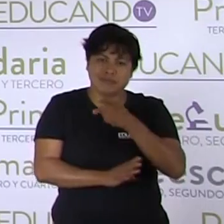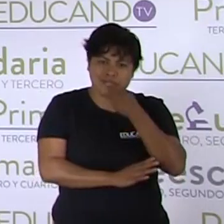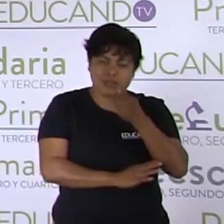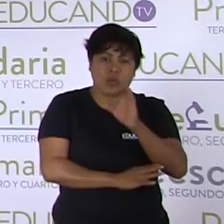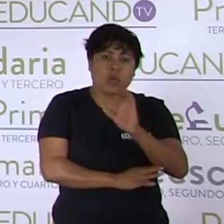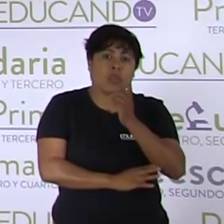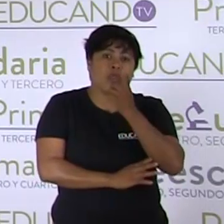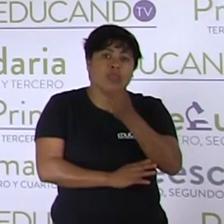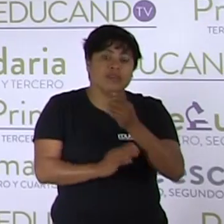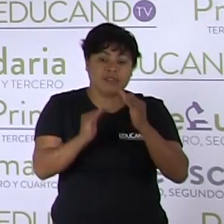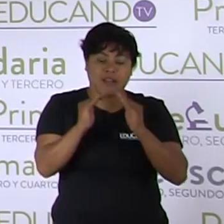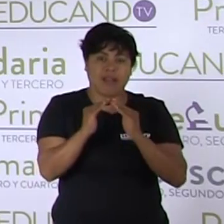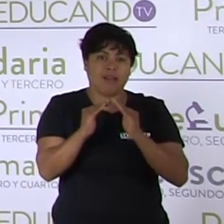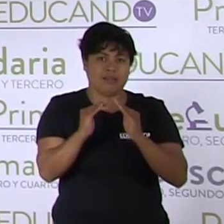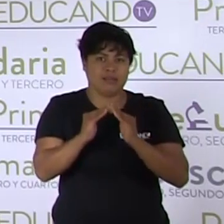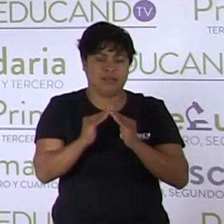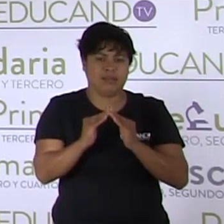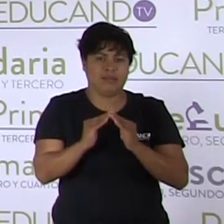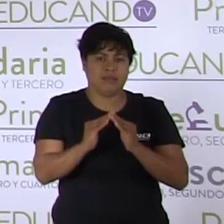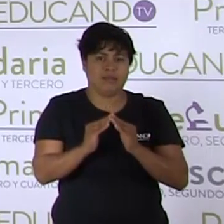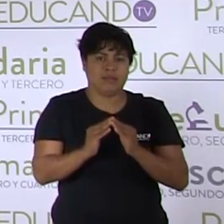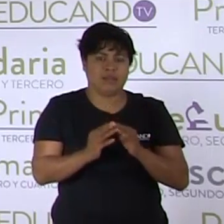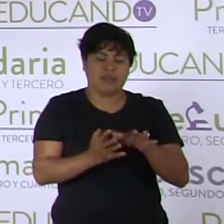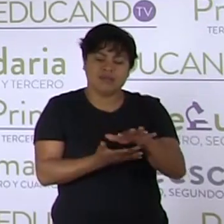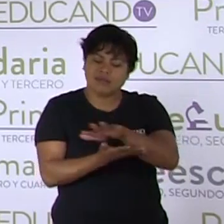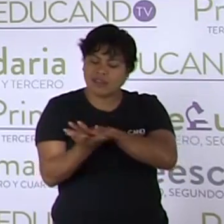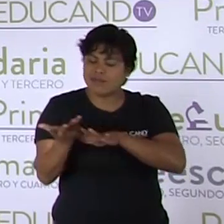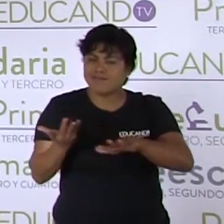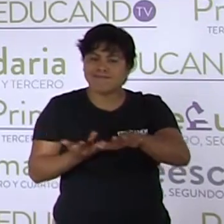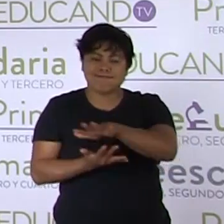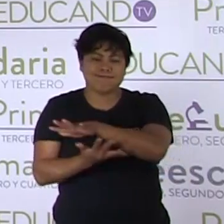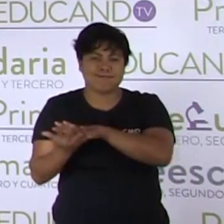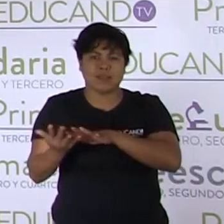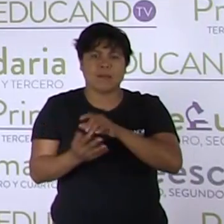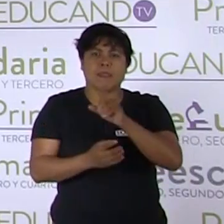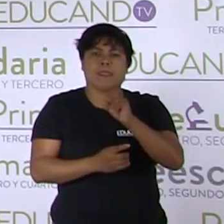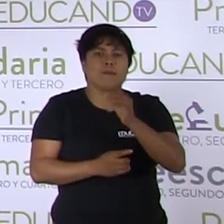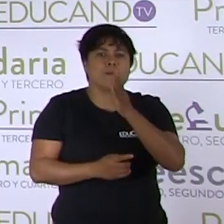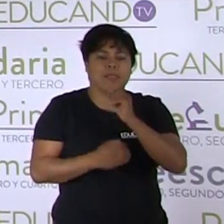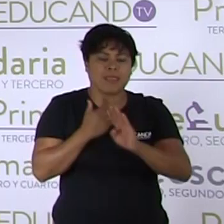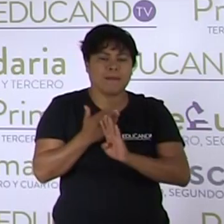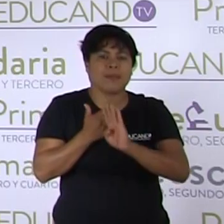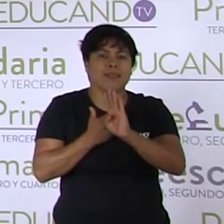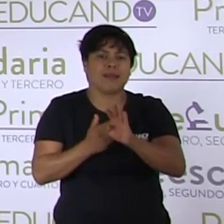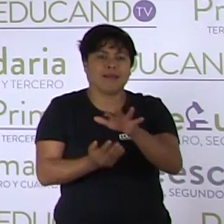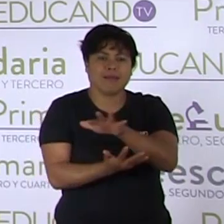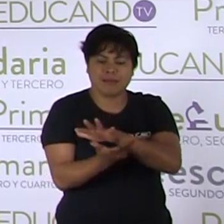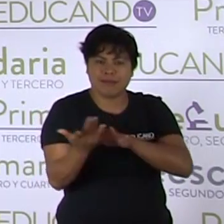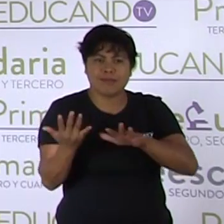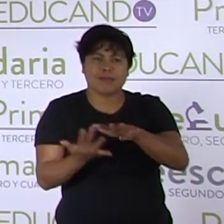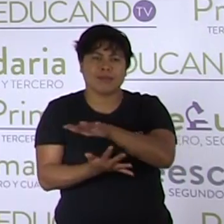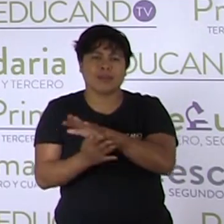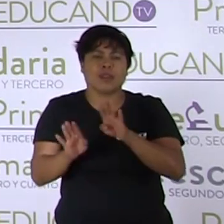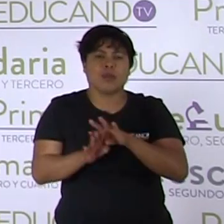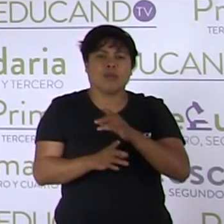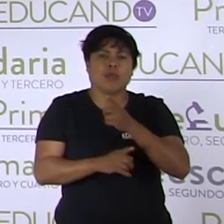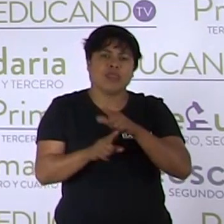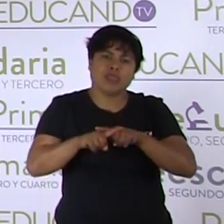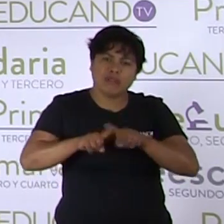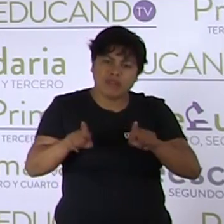se refieren a la casa, se mezcla, es inevitable esa mezcla lingüística que se va